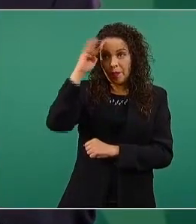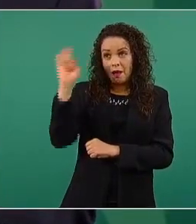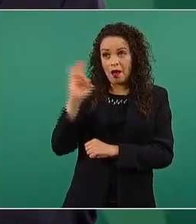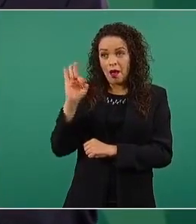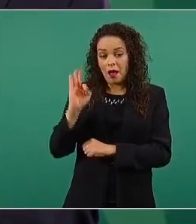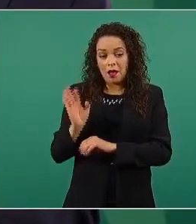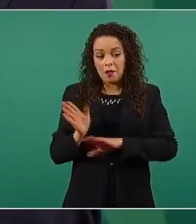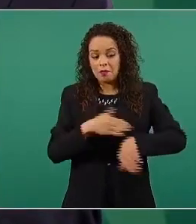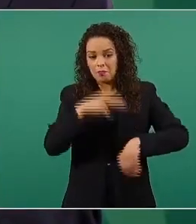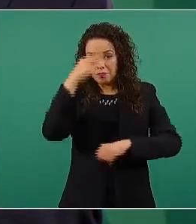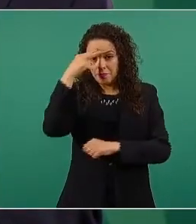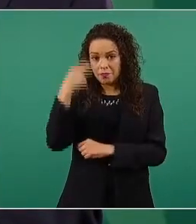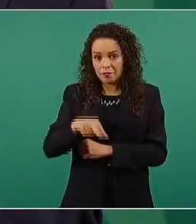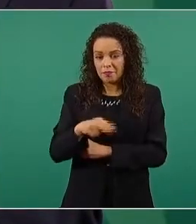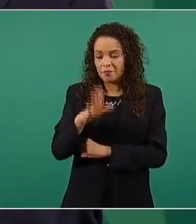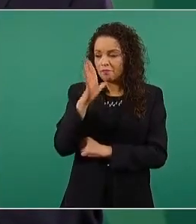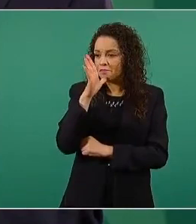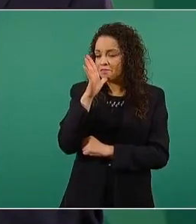competir